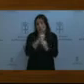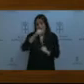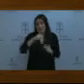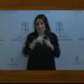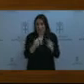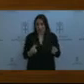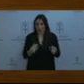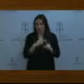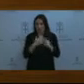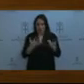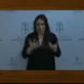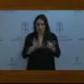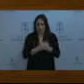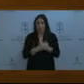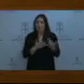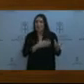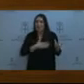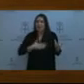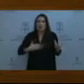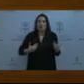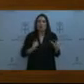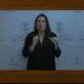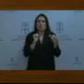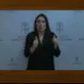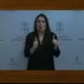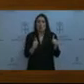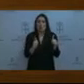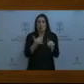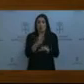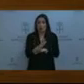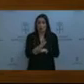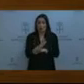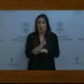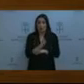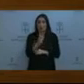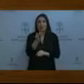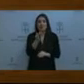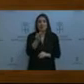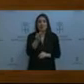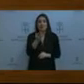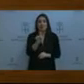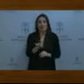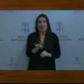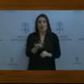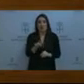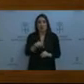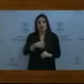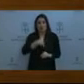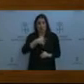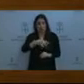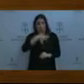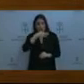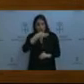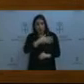Y queremos empezar la moción y también mi intervención hoy haciendo una